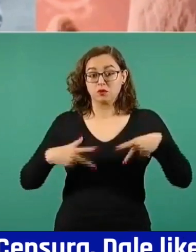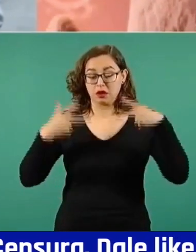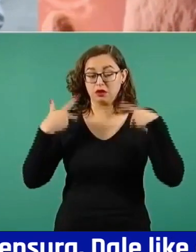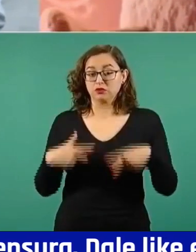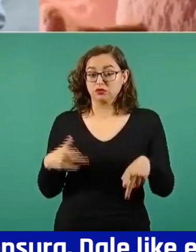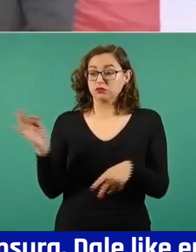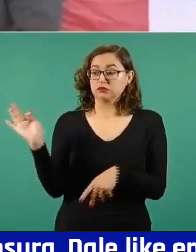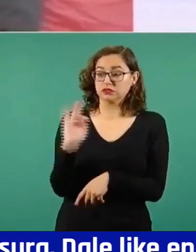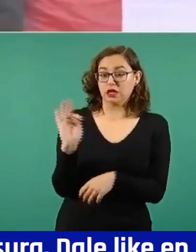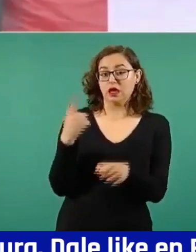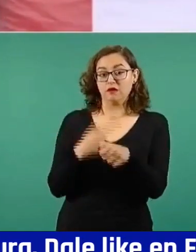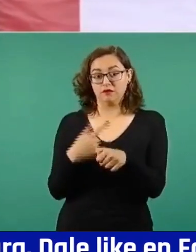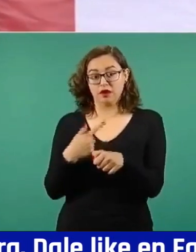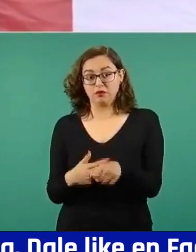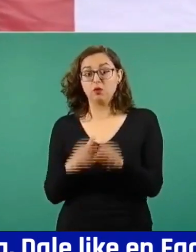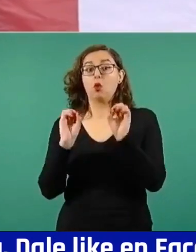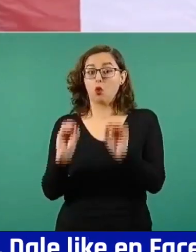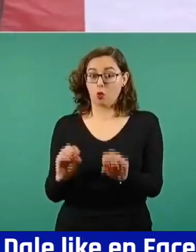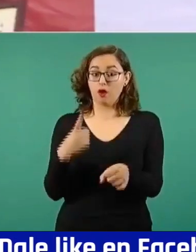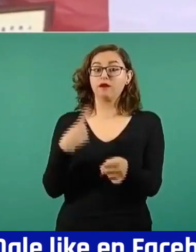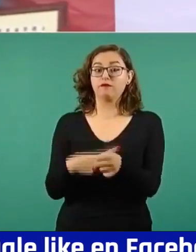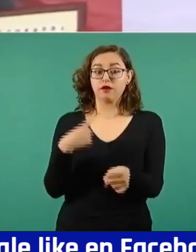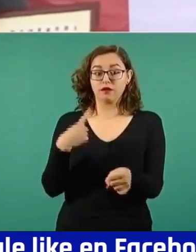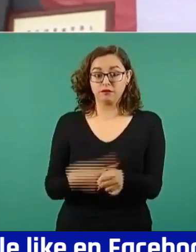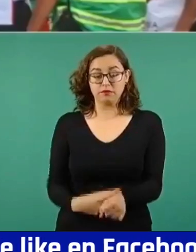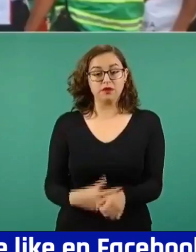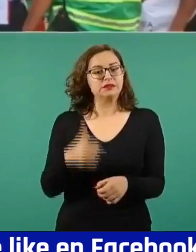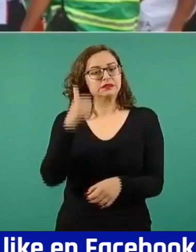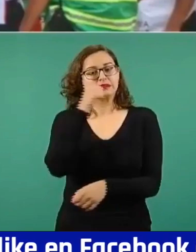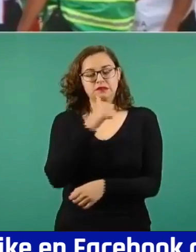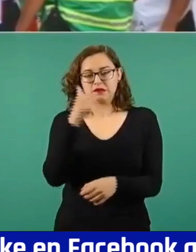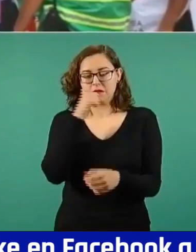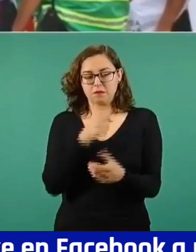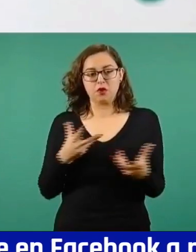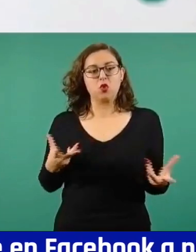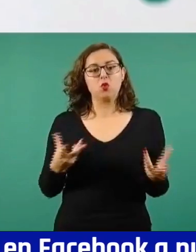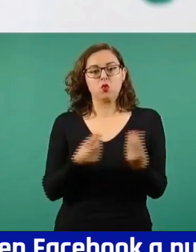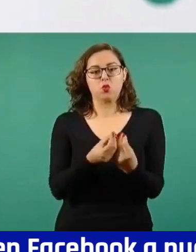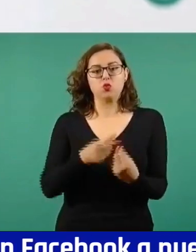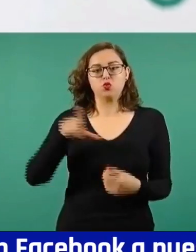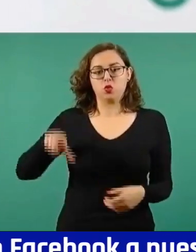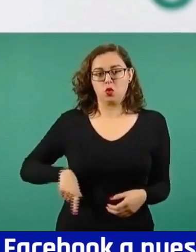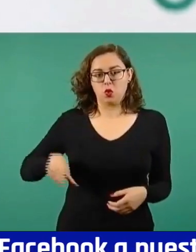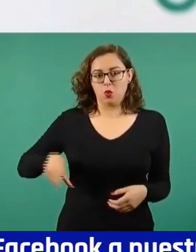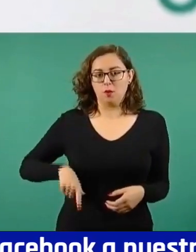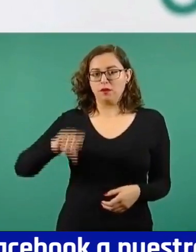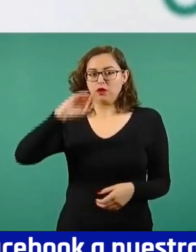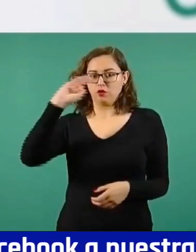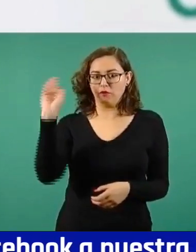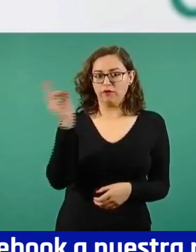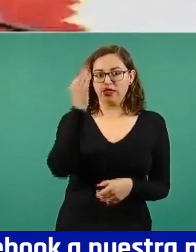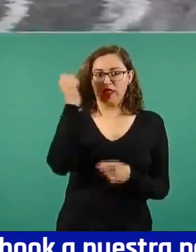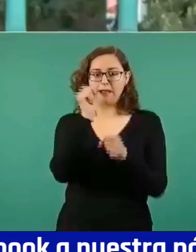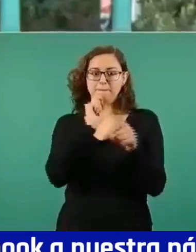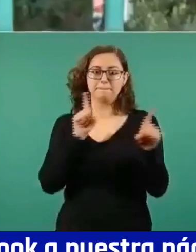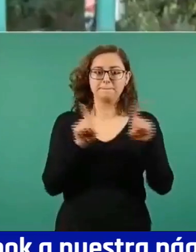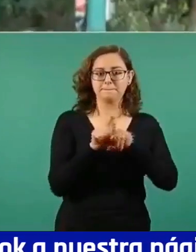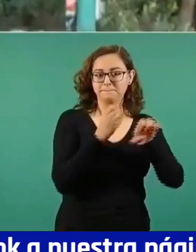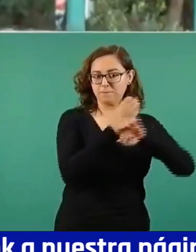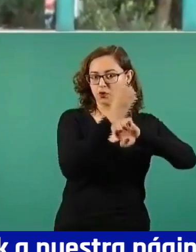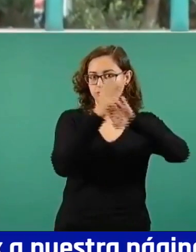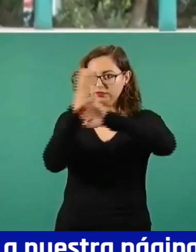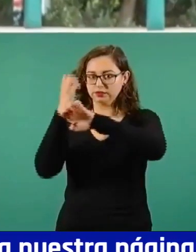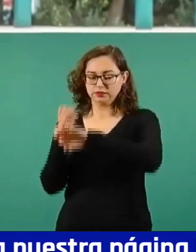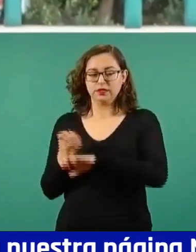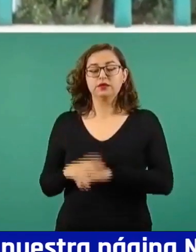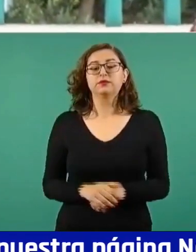de COVID-19. Toda esta labor siempre coordinada con el gobierno federal y con las autoridades estatales. El